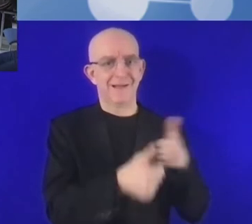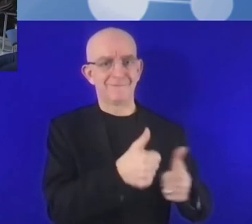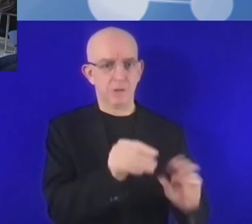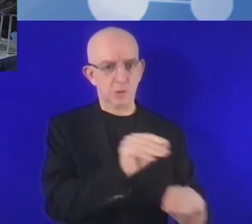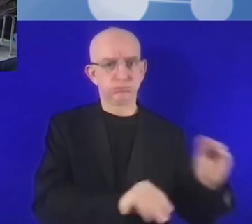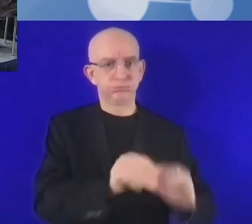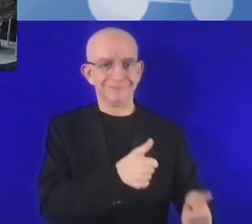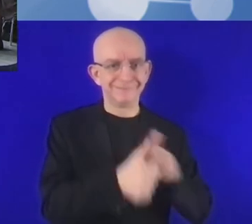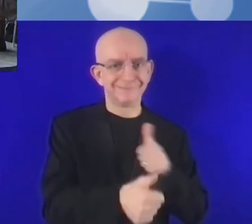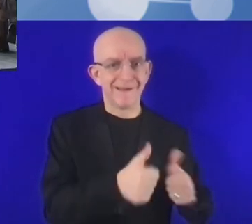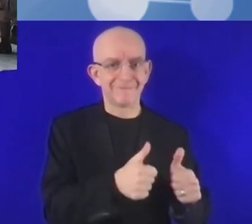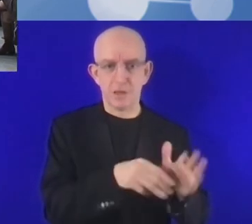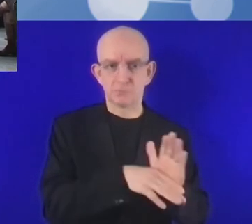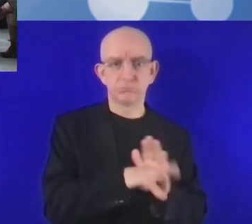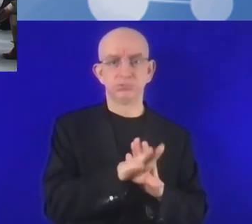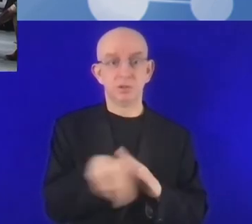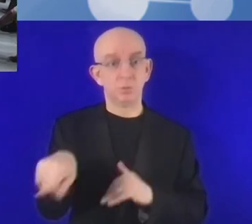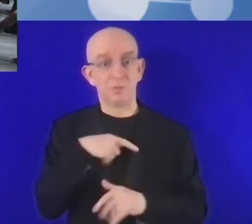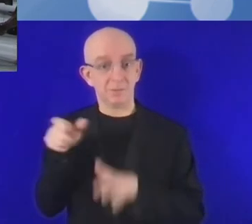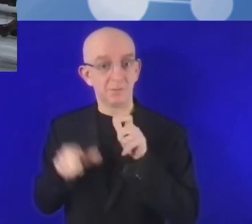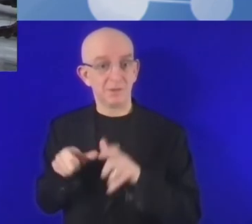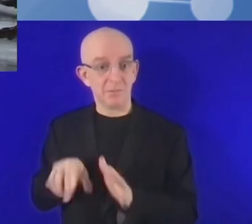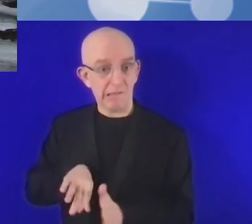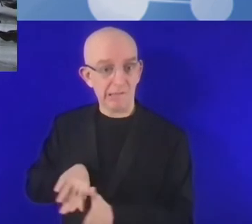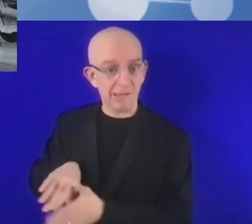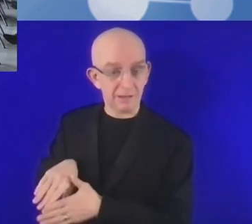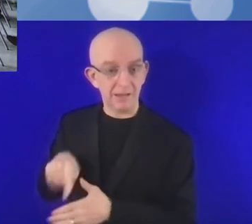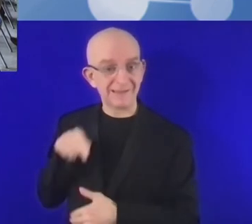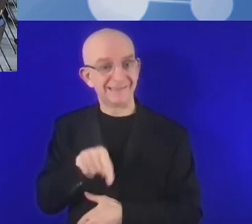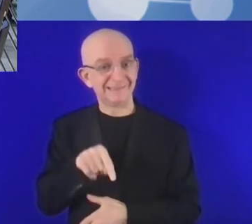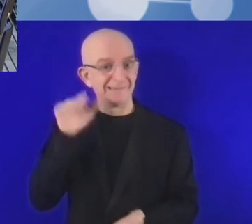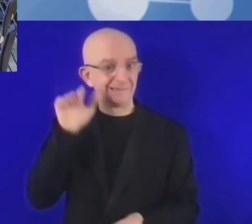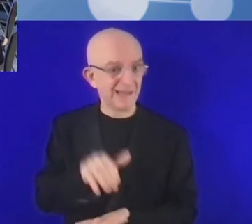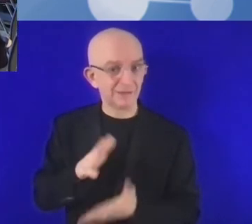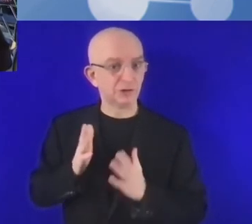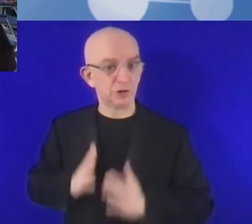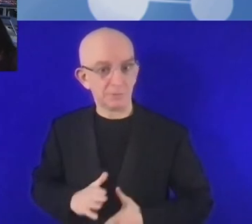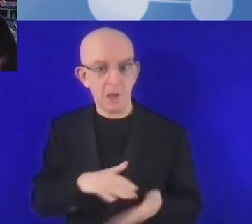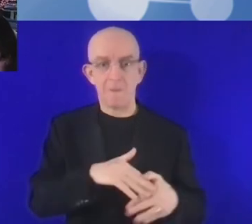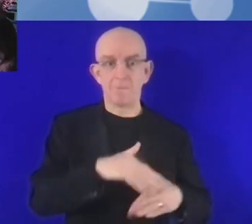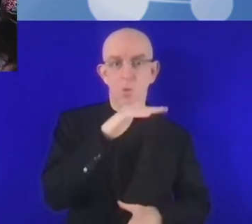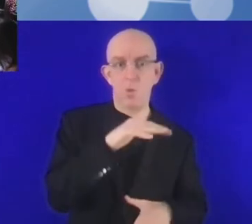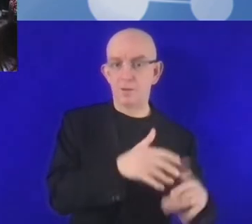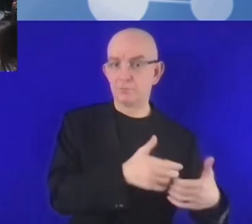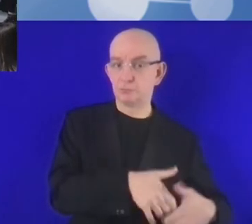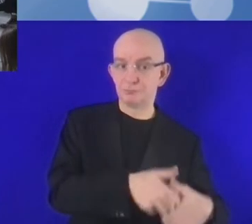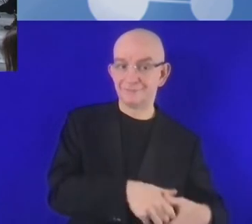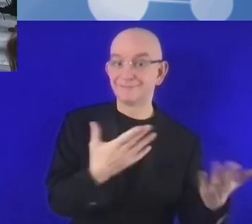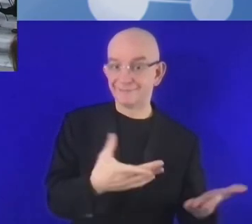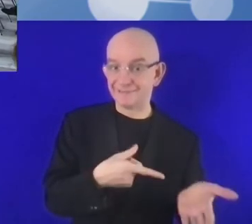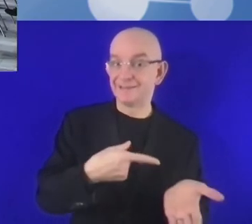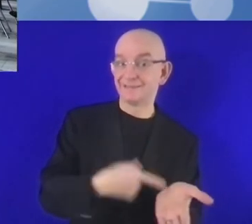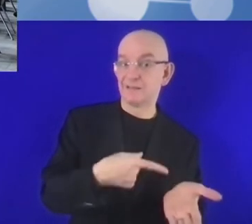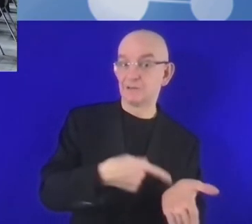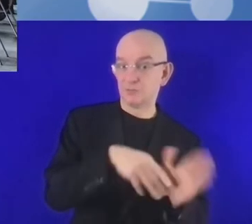nos hacemos cada vez más parecidas a las máquinas y la tecnología se desarrolla cada vez más rápida, quizás vemos que tenemos